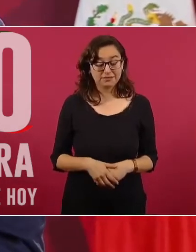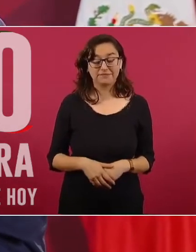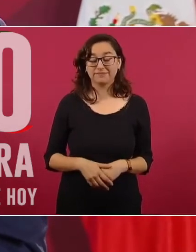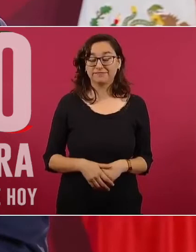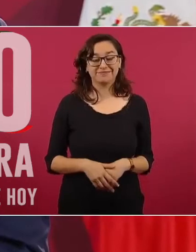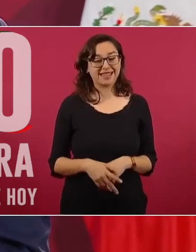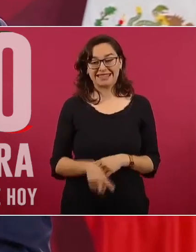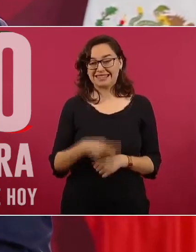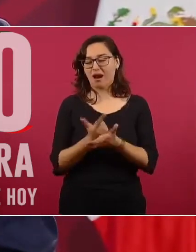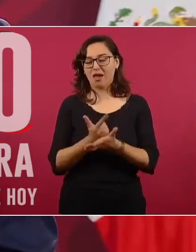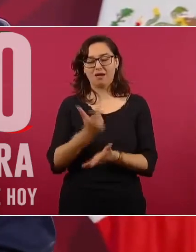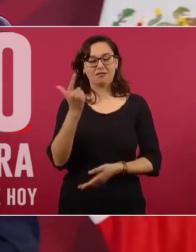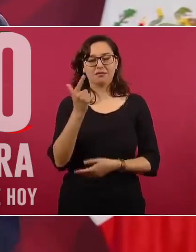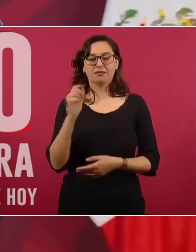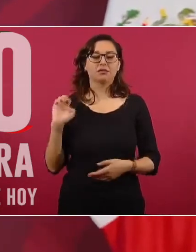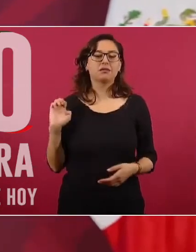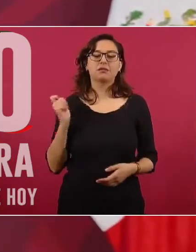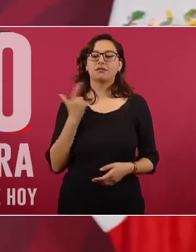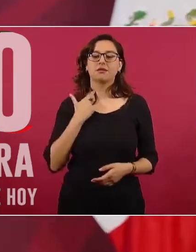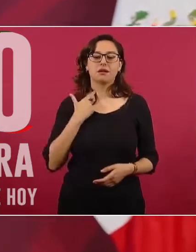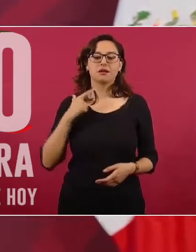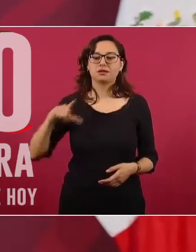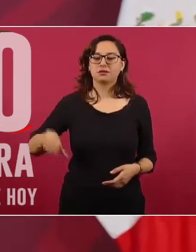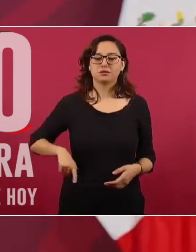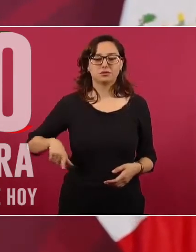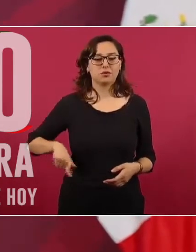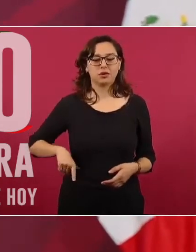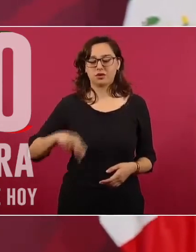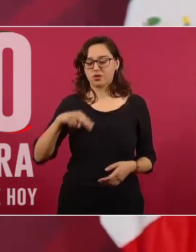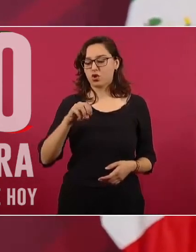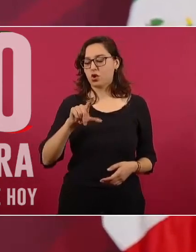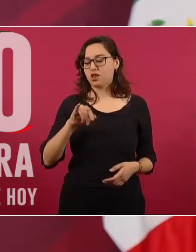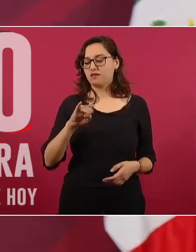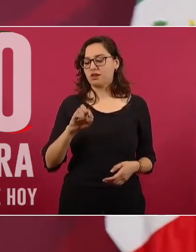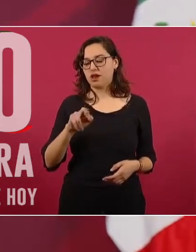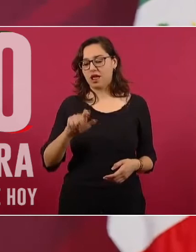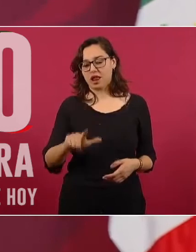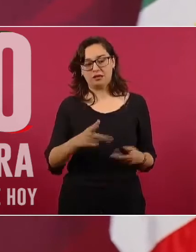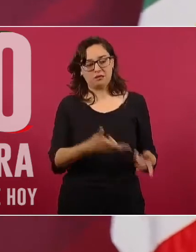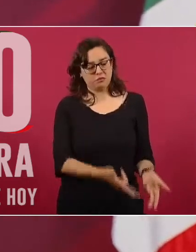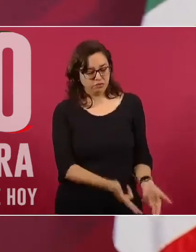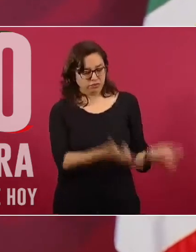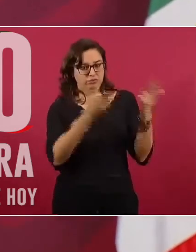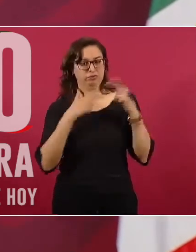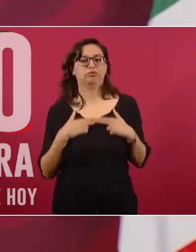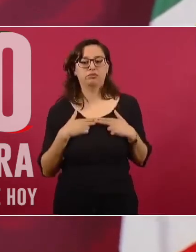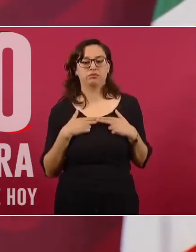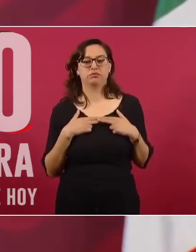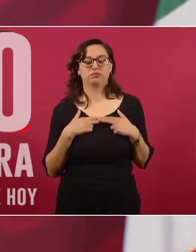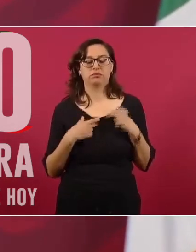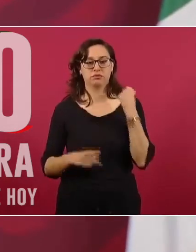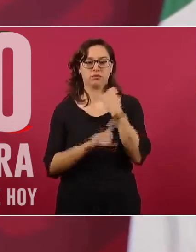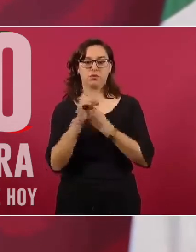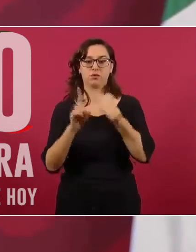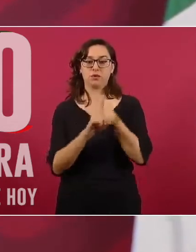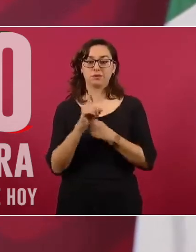daños, de esas herencias que nos dejó la política neoliberal, esta idea de vamos a poner